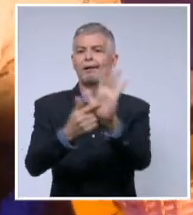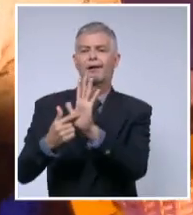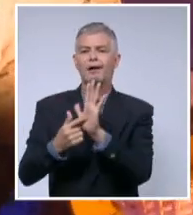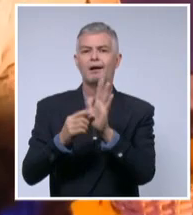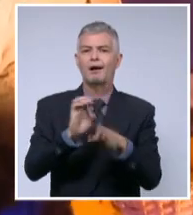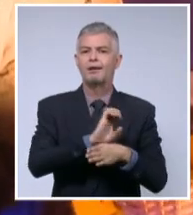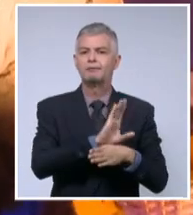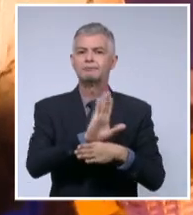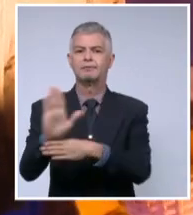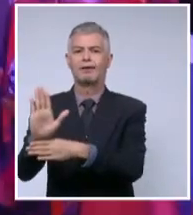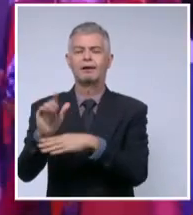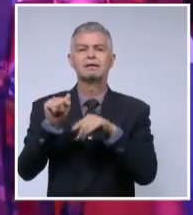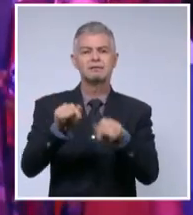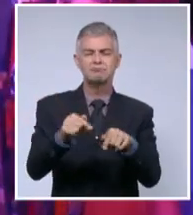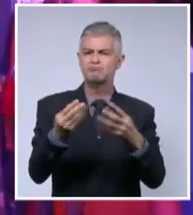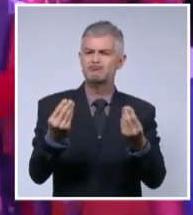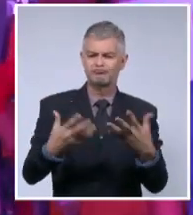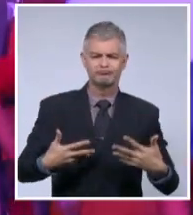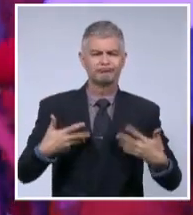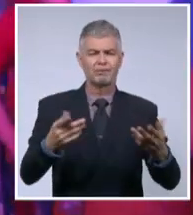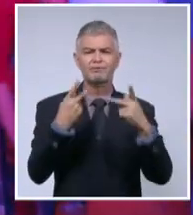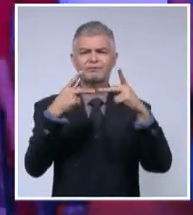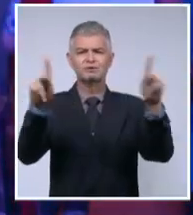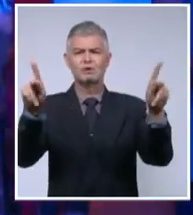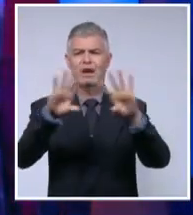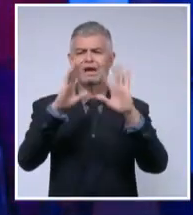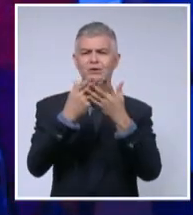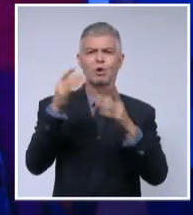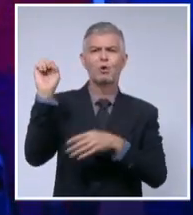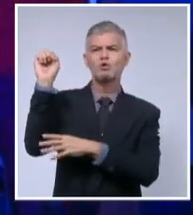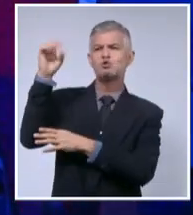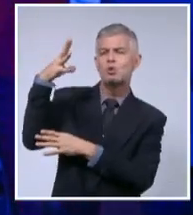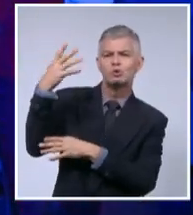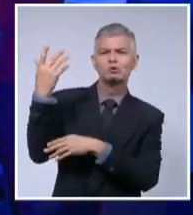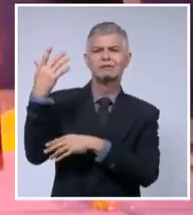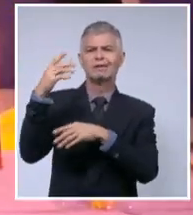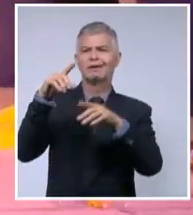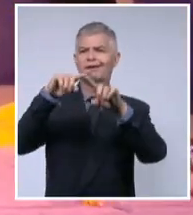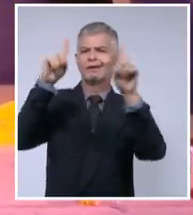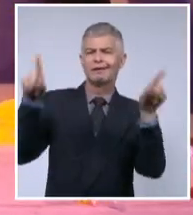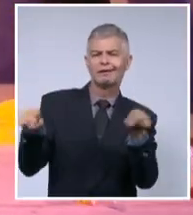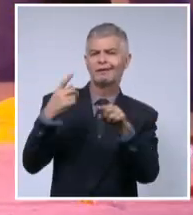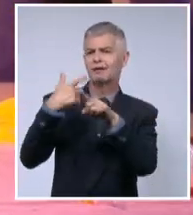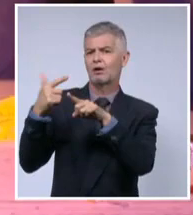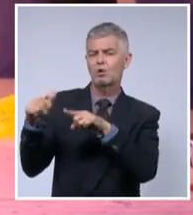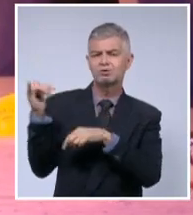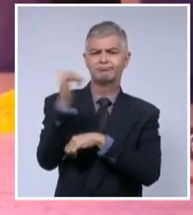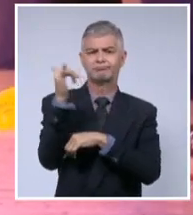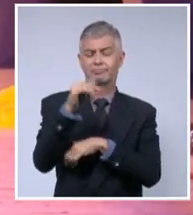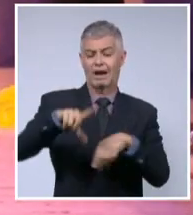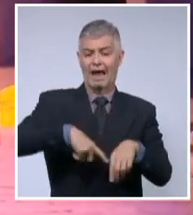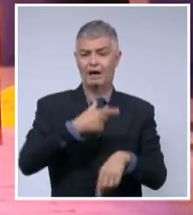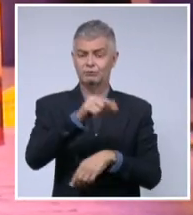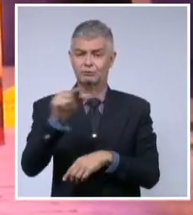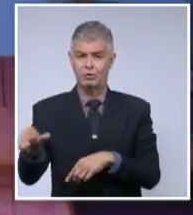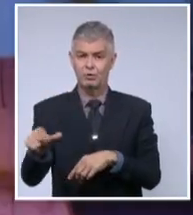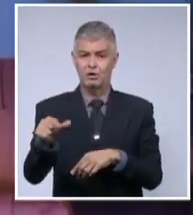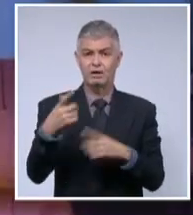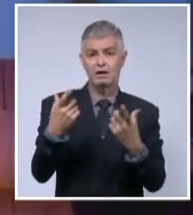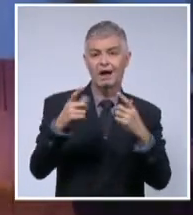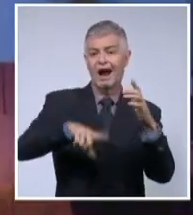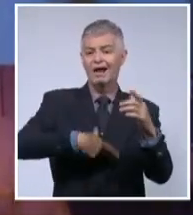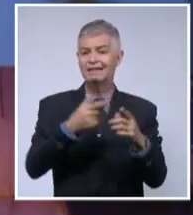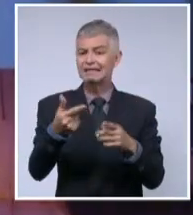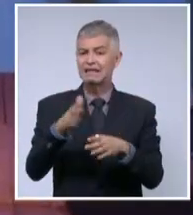desempeño de sus actores y el acompañamiento adecuado de luces y escenografía, ya sea en creaciones propias de la agrupación o en montajes con artistas de